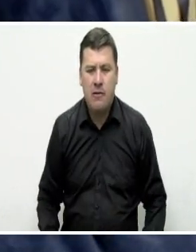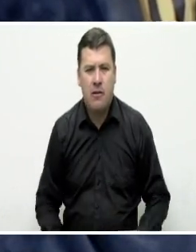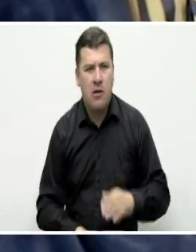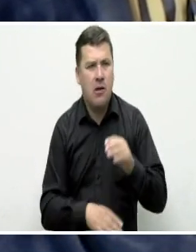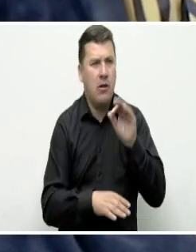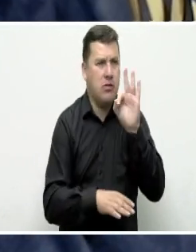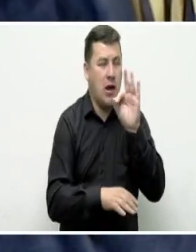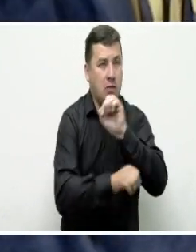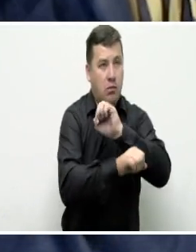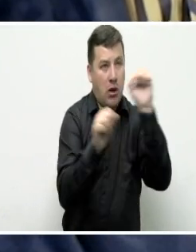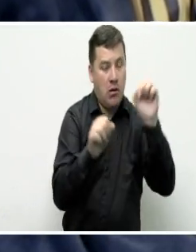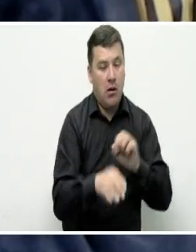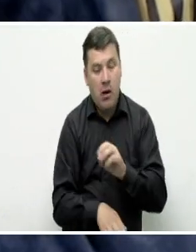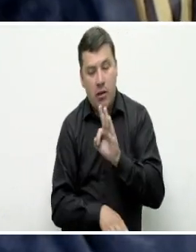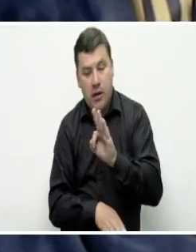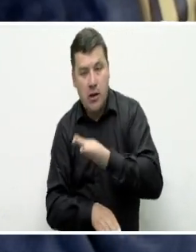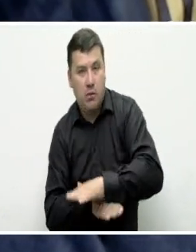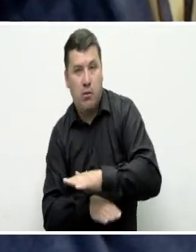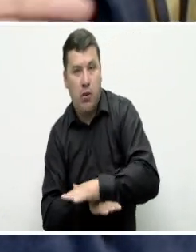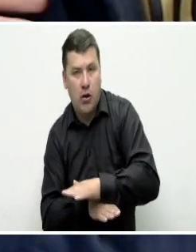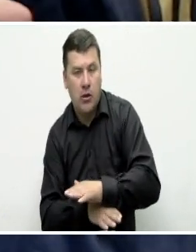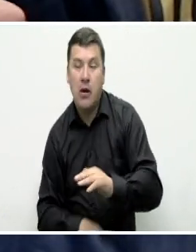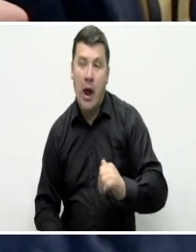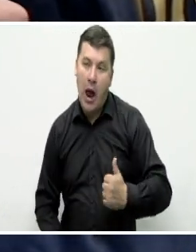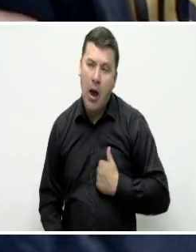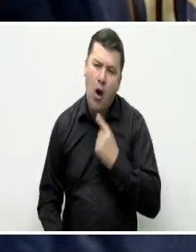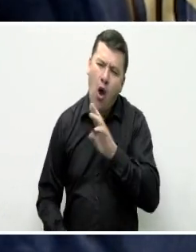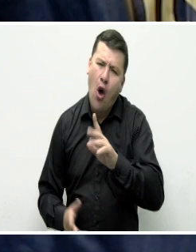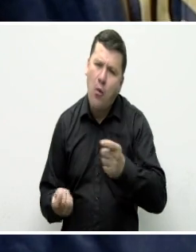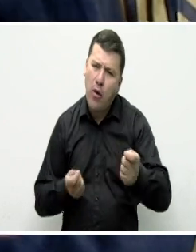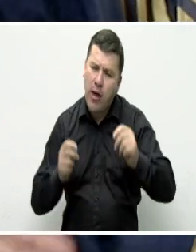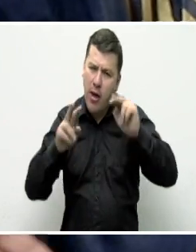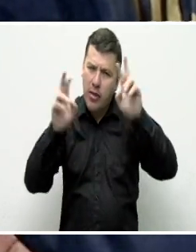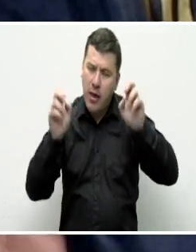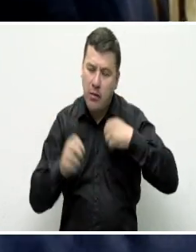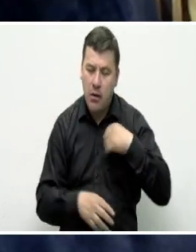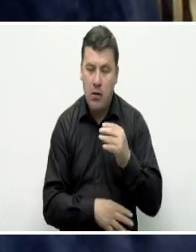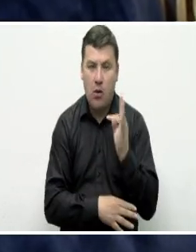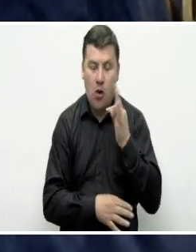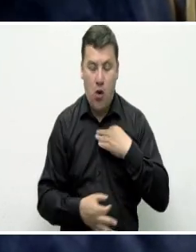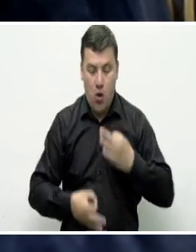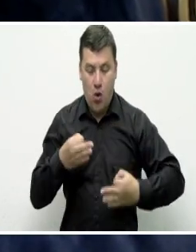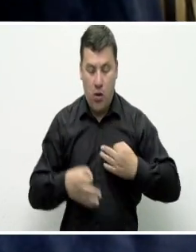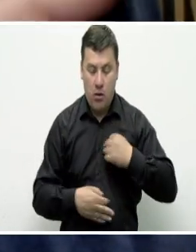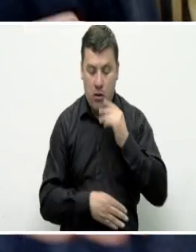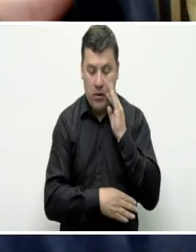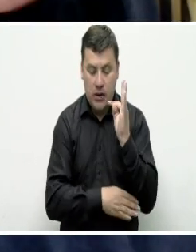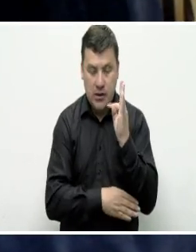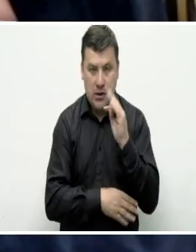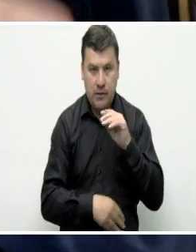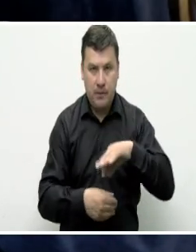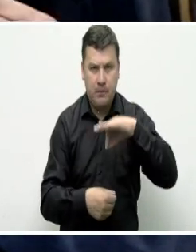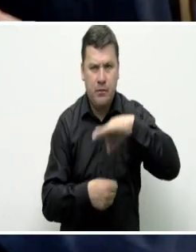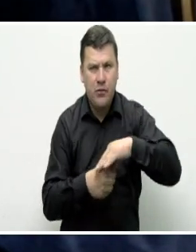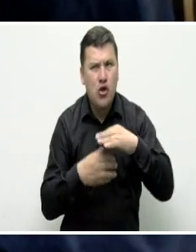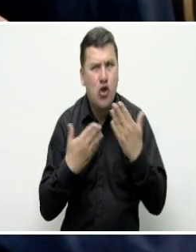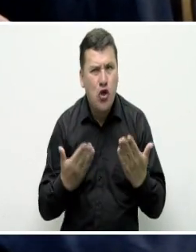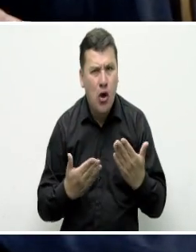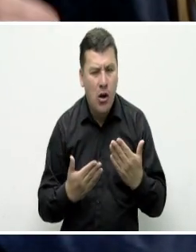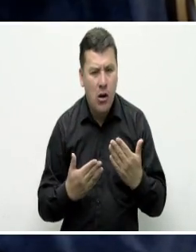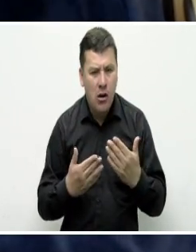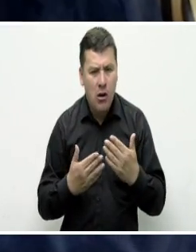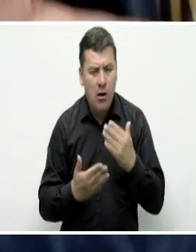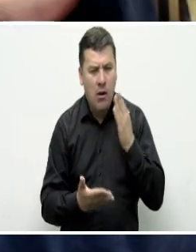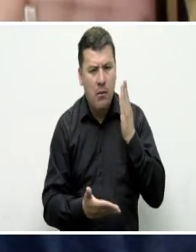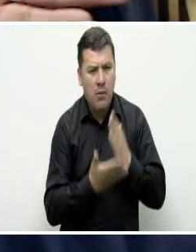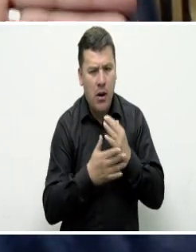3. Entonces, aprovechando su presencia y que se puede manejar este tema a nivel nacional, ¿qué solución se le puede dar a esto para que el Ministerio Público